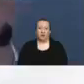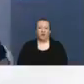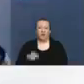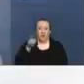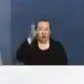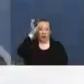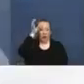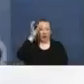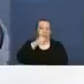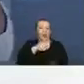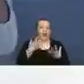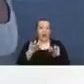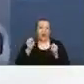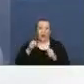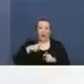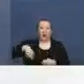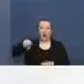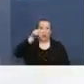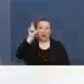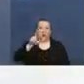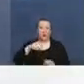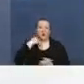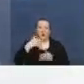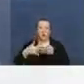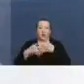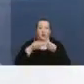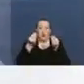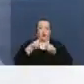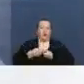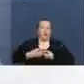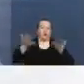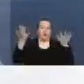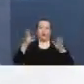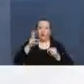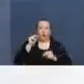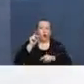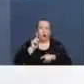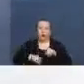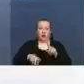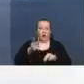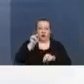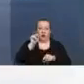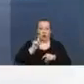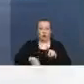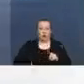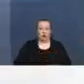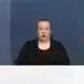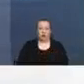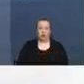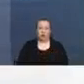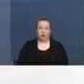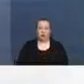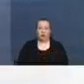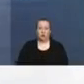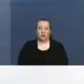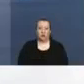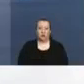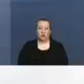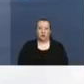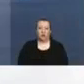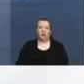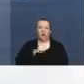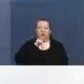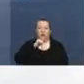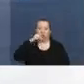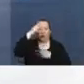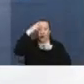está bien que con la plata y no pase lo que le dé la gana no se puede hacer lo que le dé la gana pero más allá de eso es inmoral utilizar las